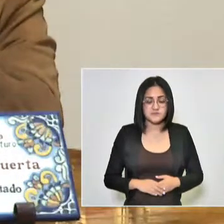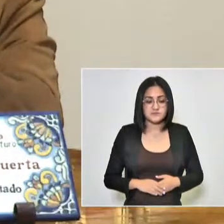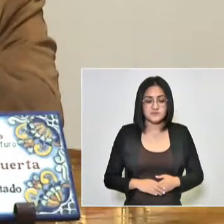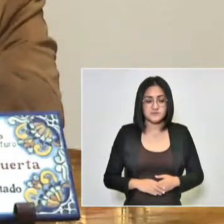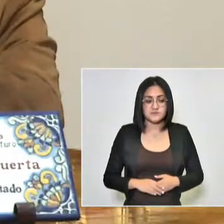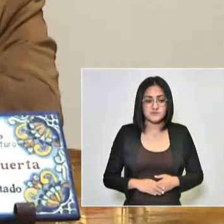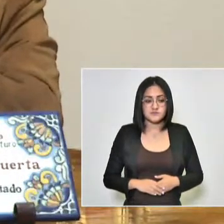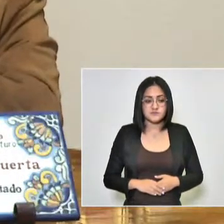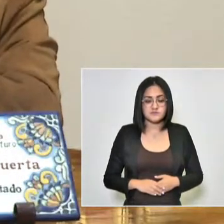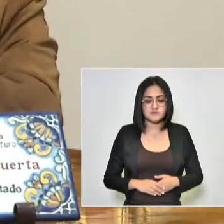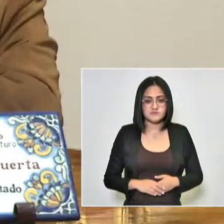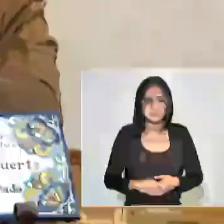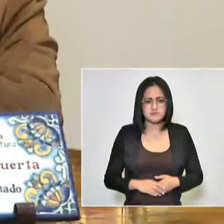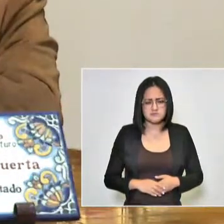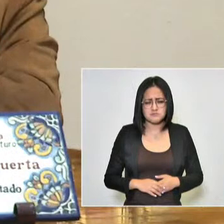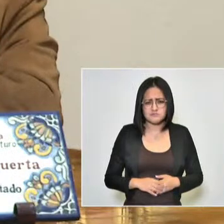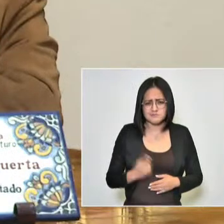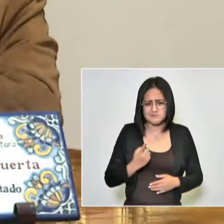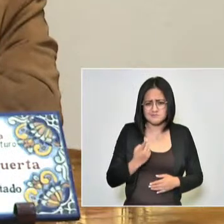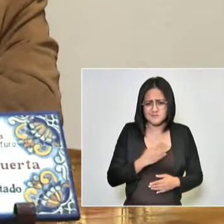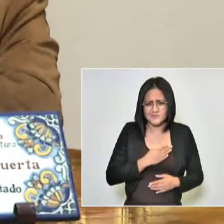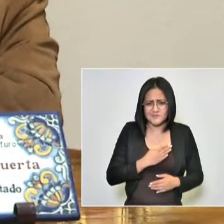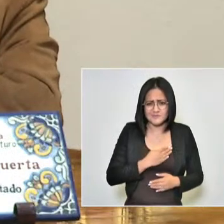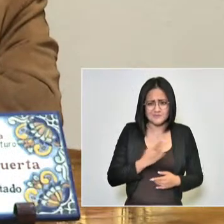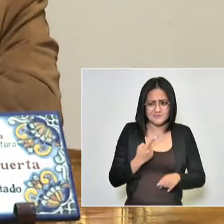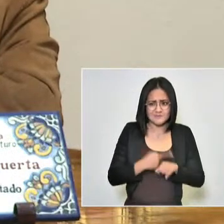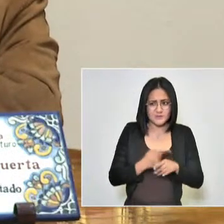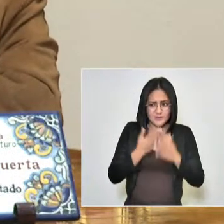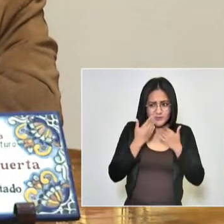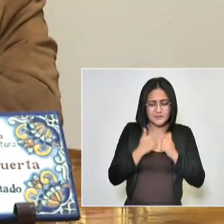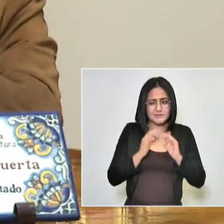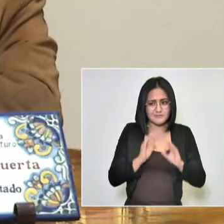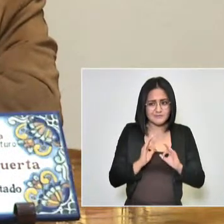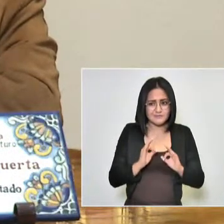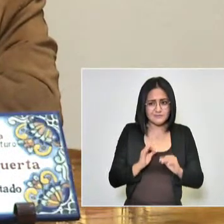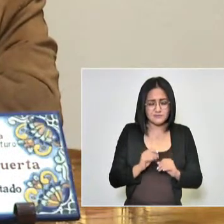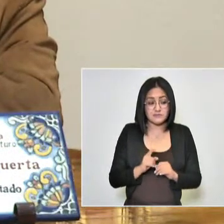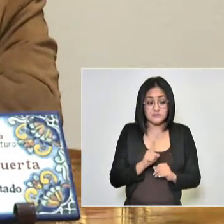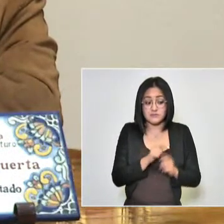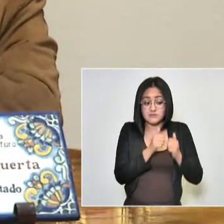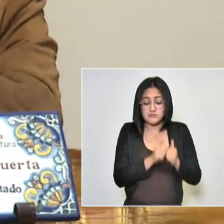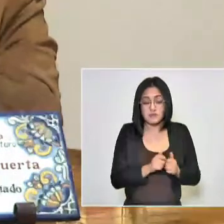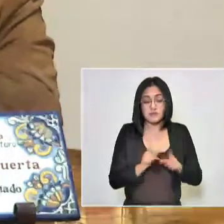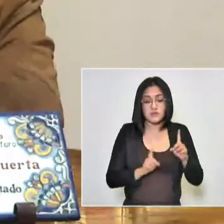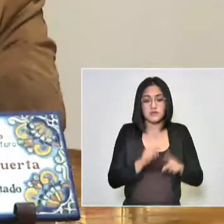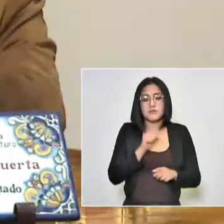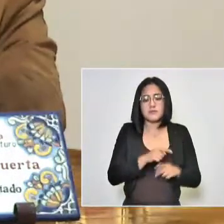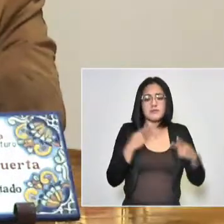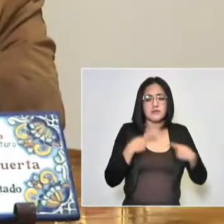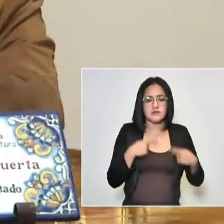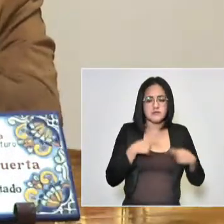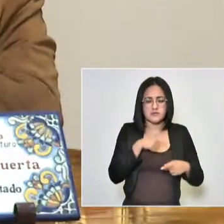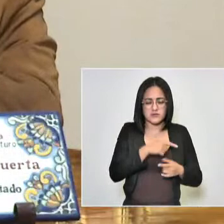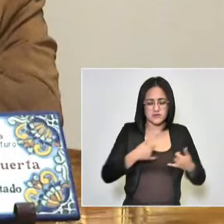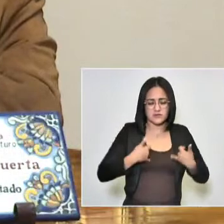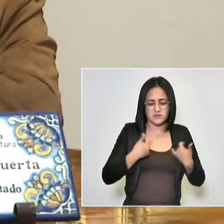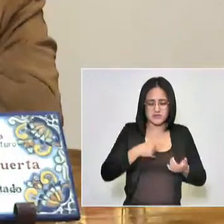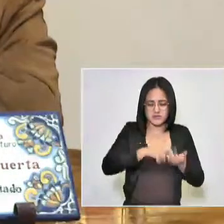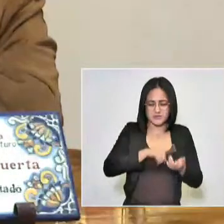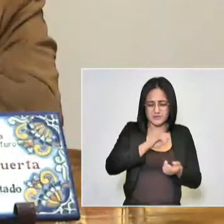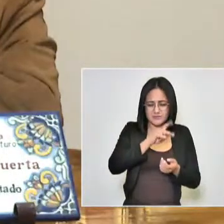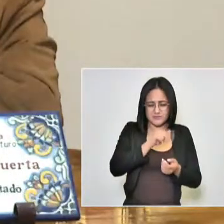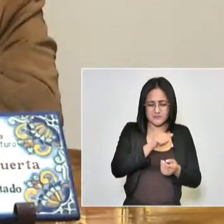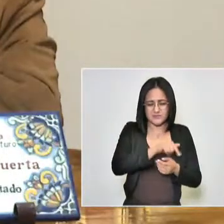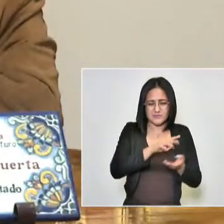Qué bueno que así sea, ¿no? Y los muchachos infractores están en el anexo